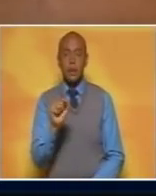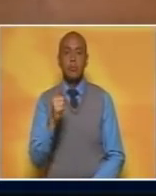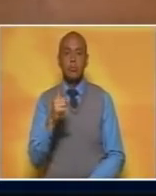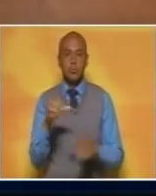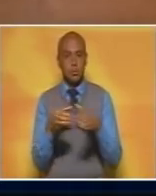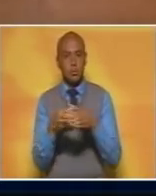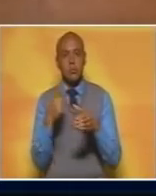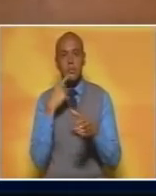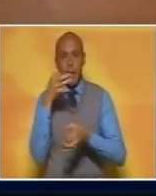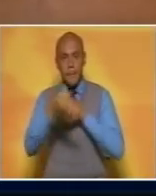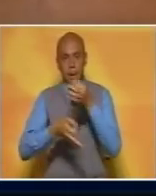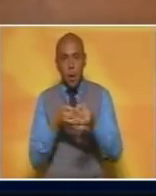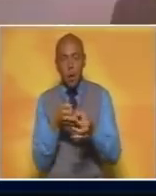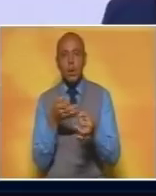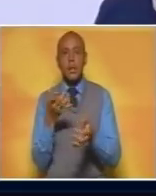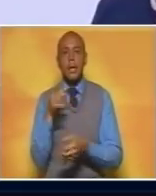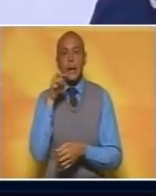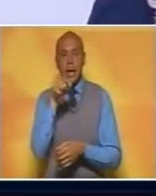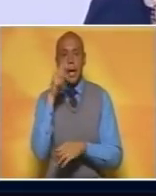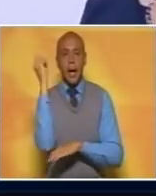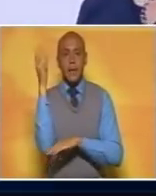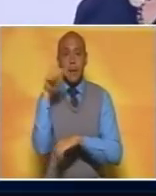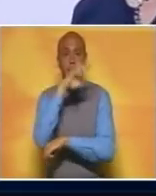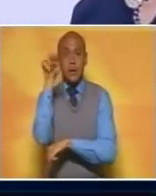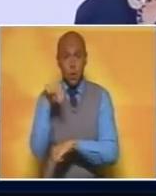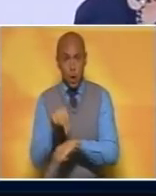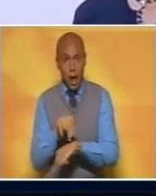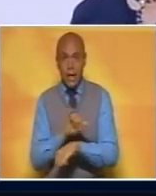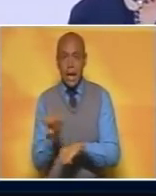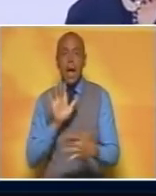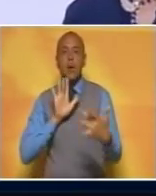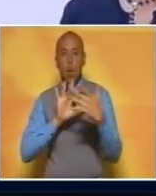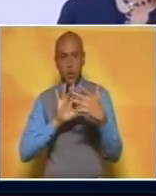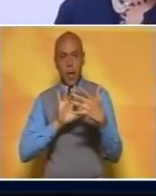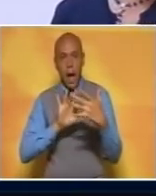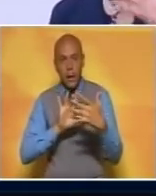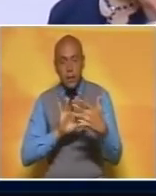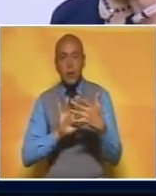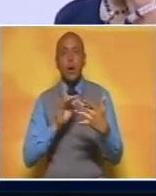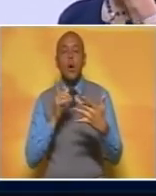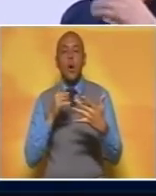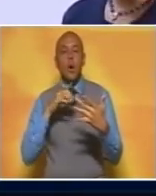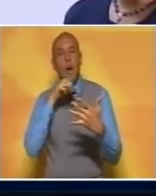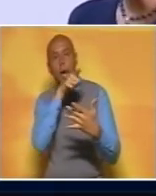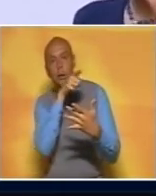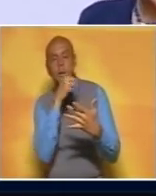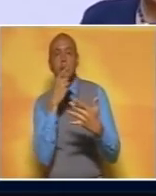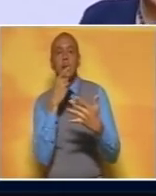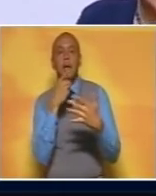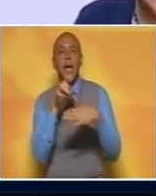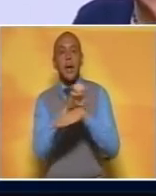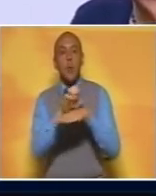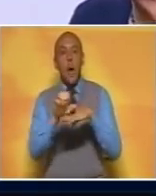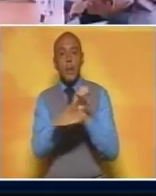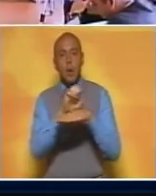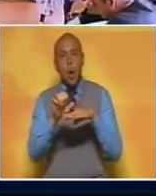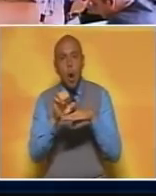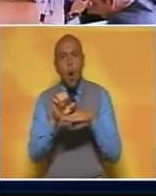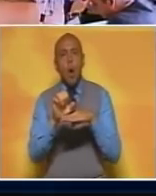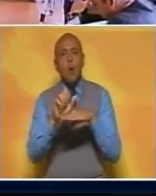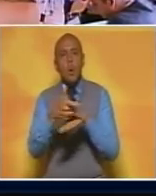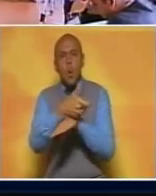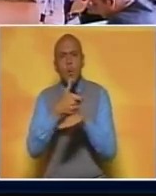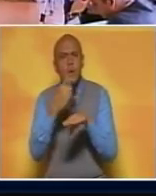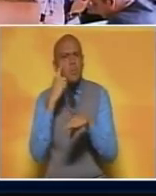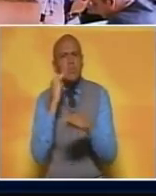parlamentaria, señaló que la Asamblea Nacional ya se ha puesto en contacto con autoridades ecuatorianas para esclarecer